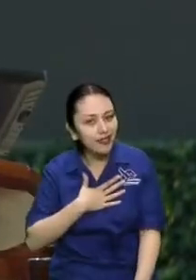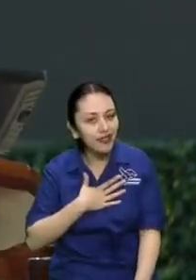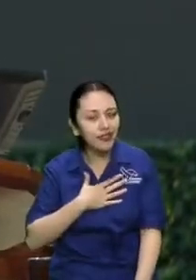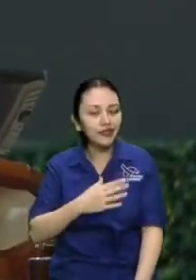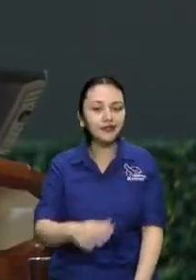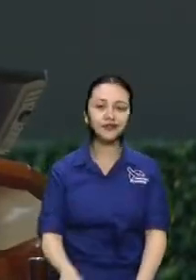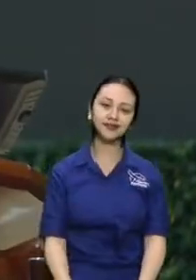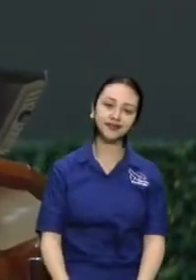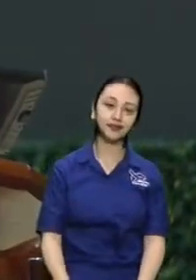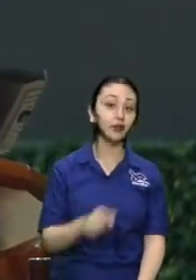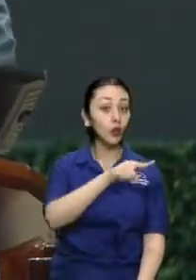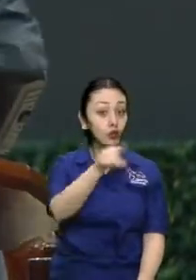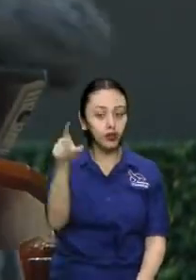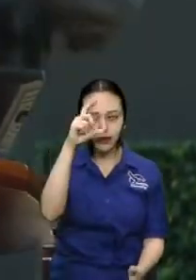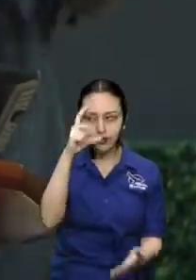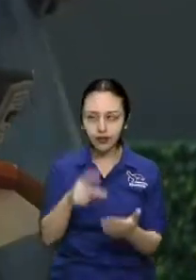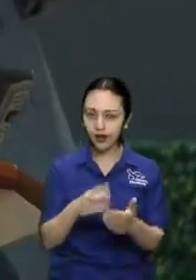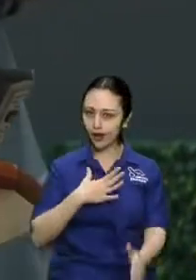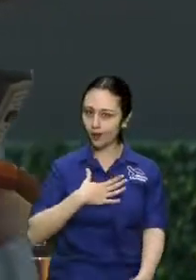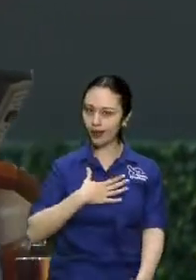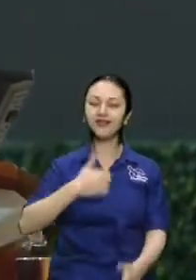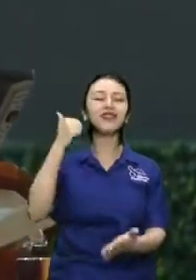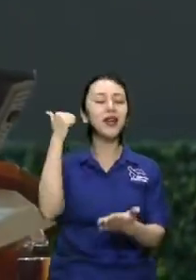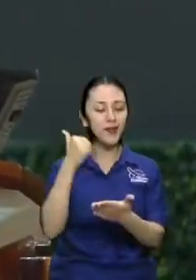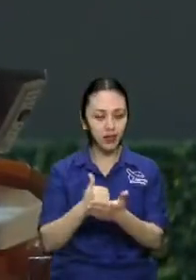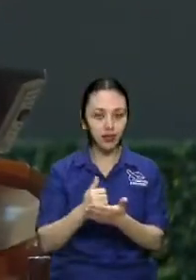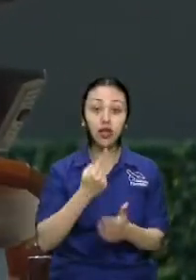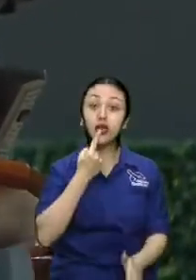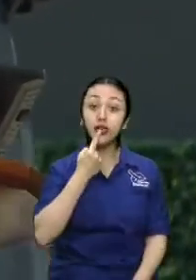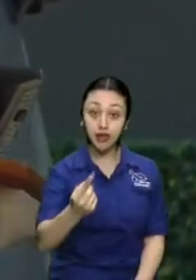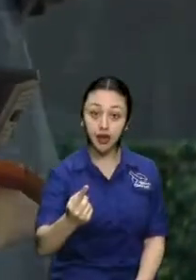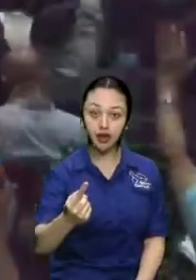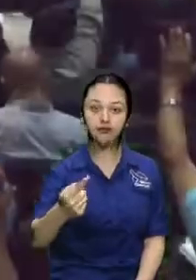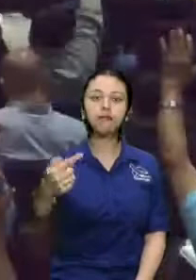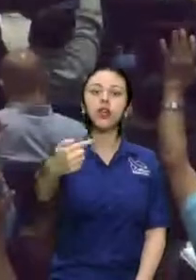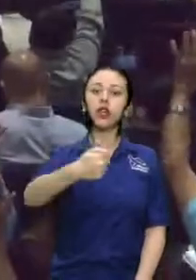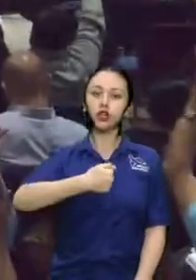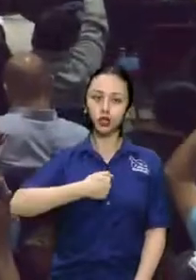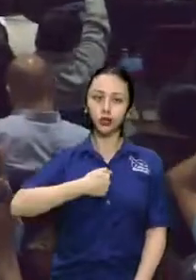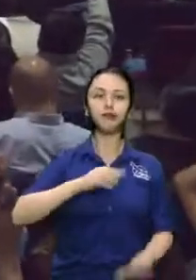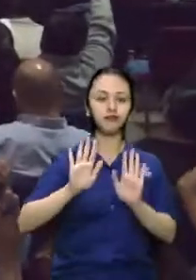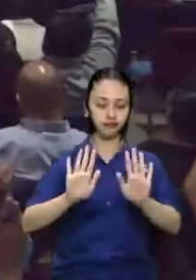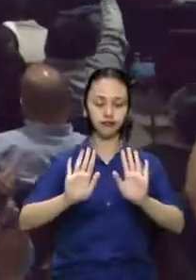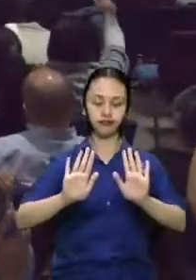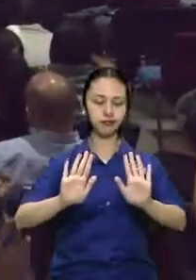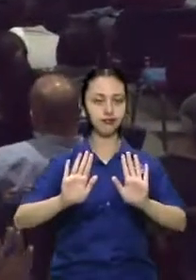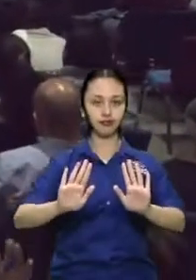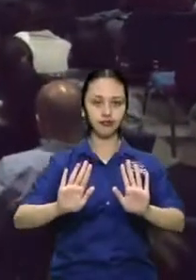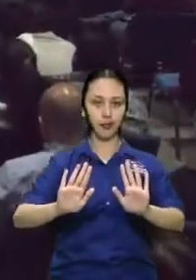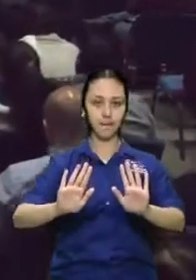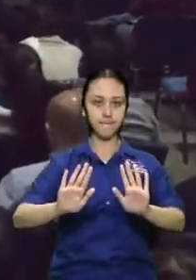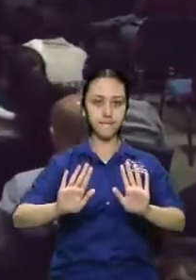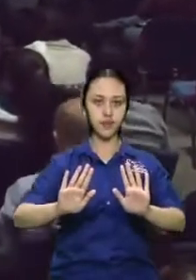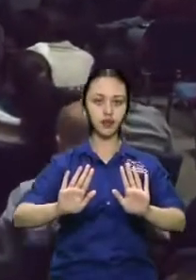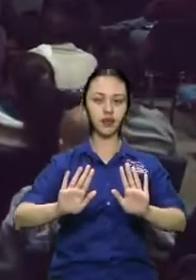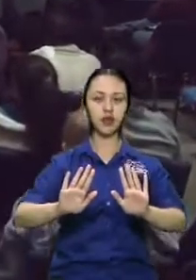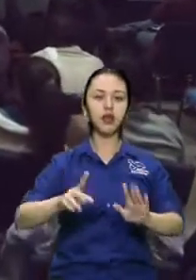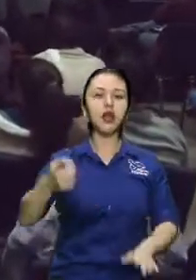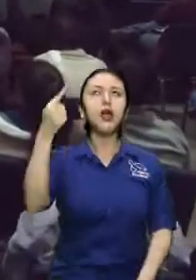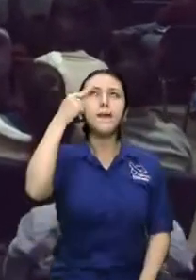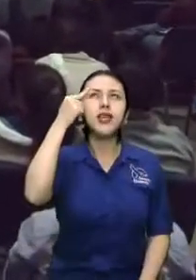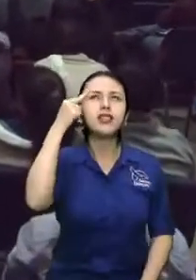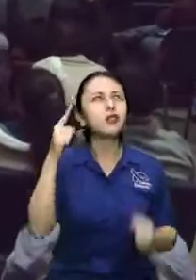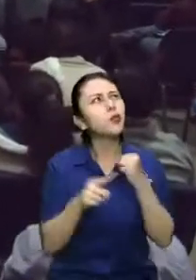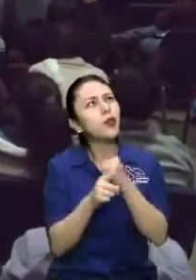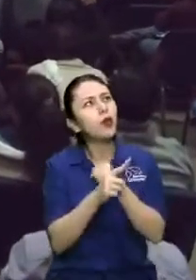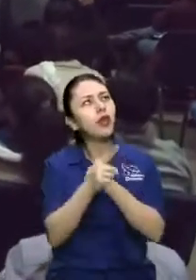Va. Diga conmigo, todo lo puedo en Cristo que me fortalece. A ver, a ver, a ver, a ver, traigan su problemita a su